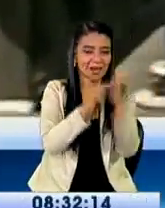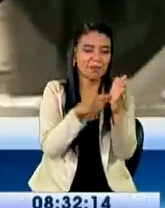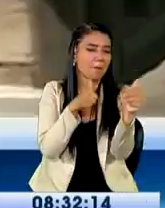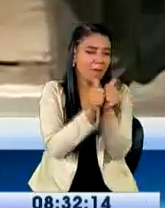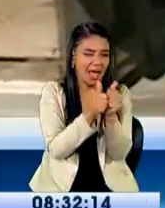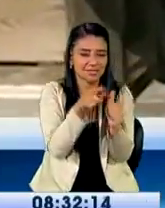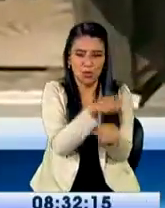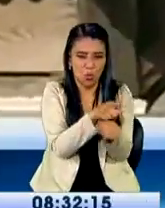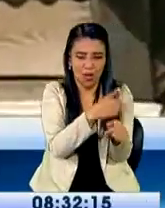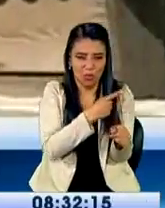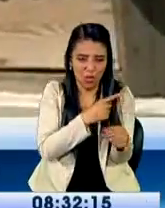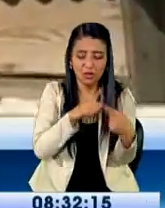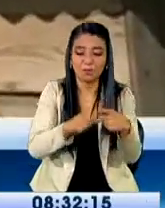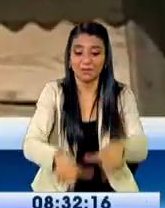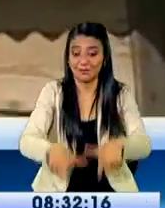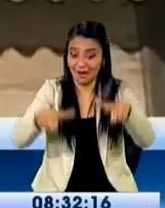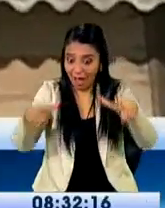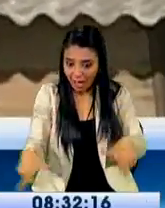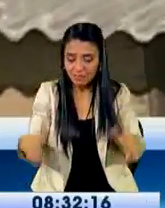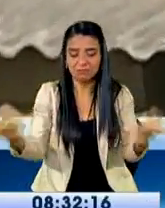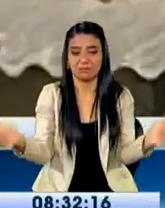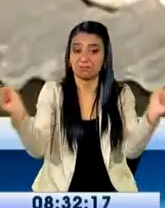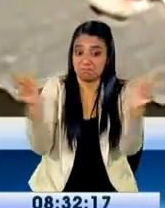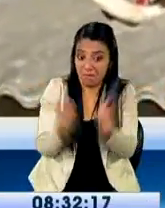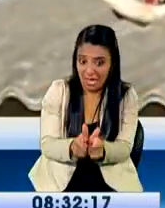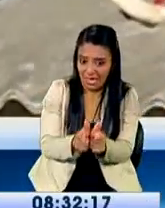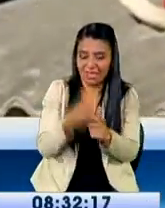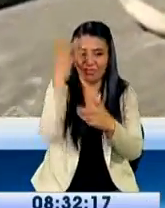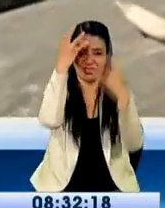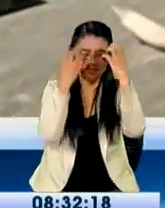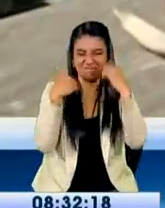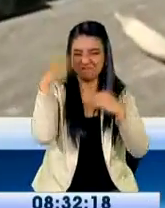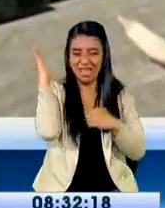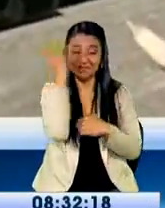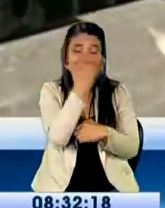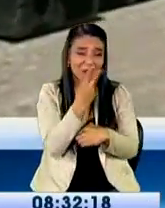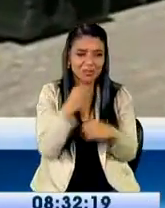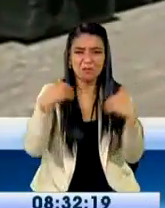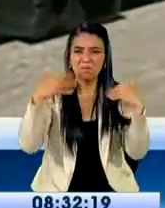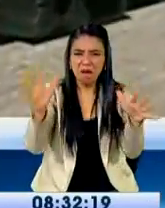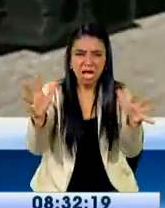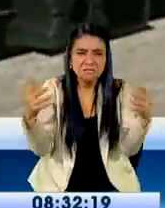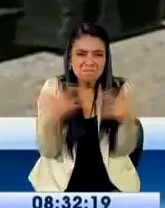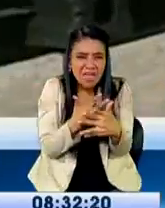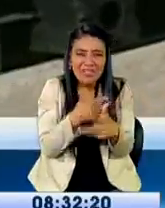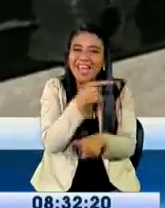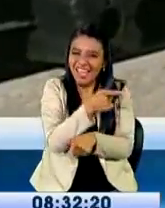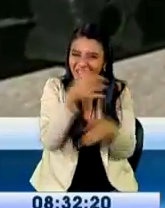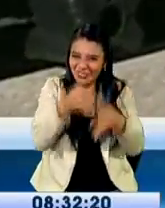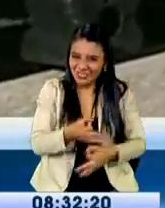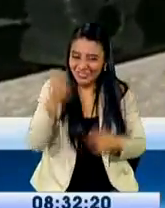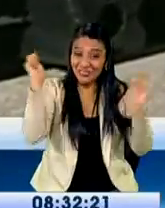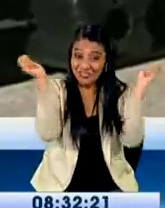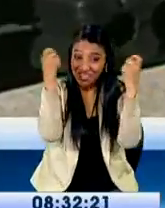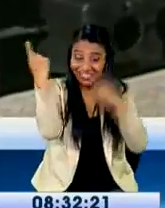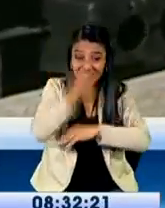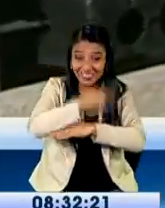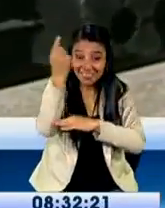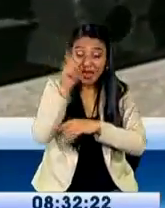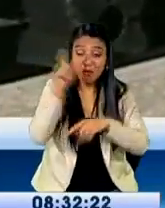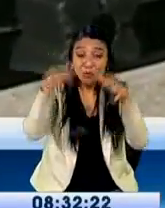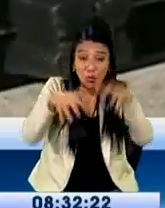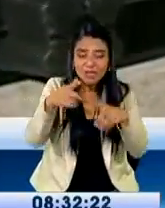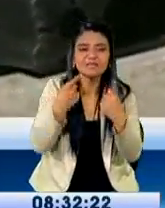perro más grande, el perro más pequeño, el disfraz más original y el más terrorífico por Halloween. Así es que están cordialmente invitados. La inscripción es baratita,